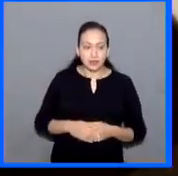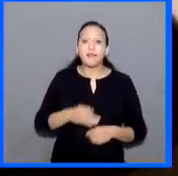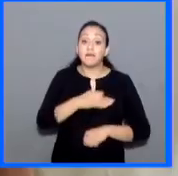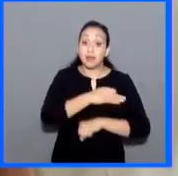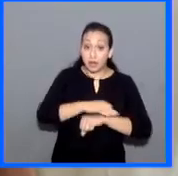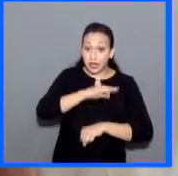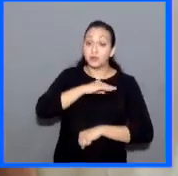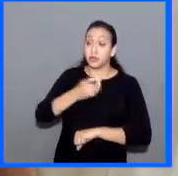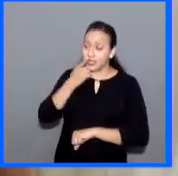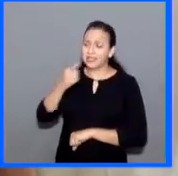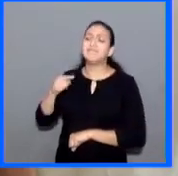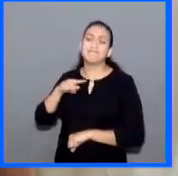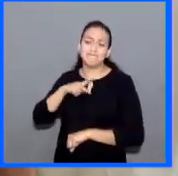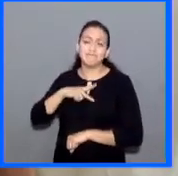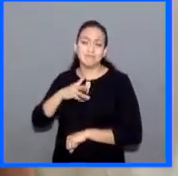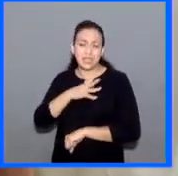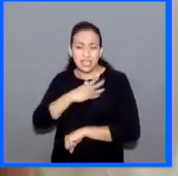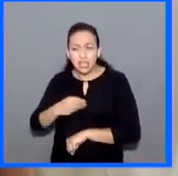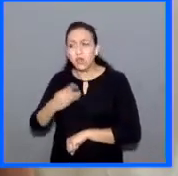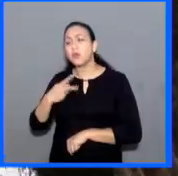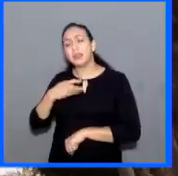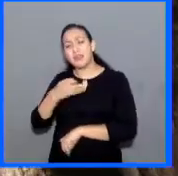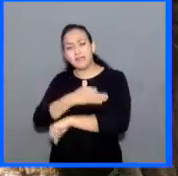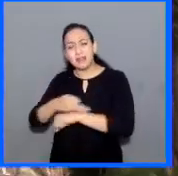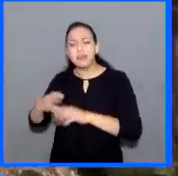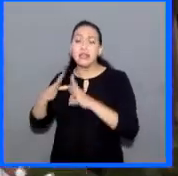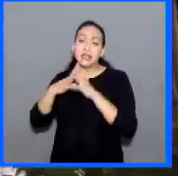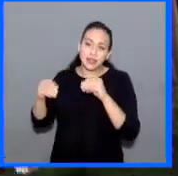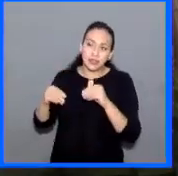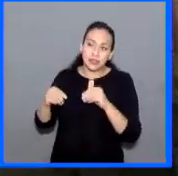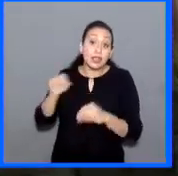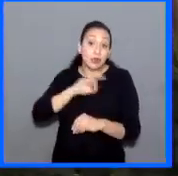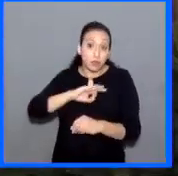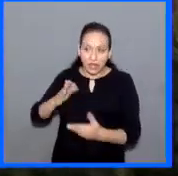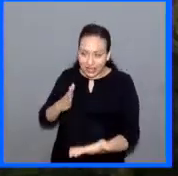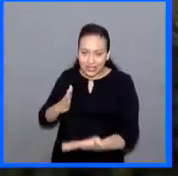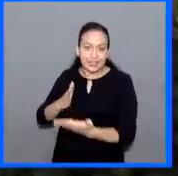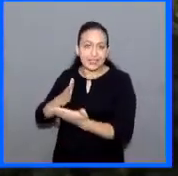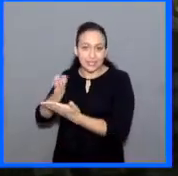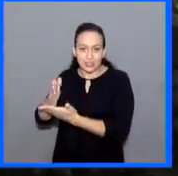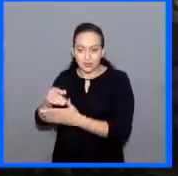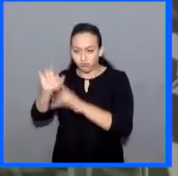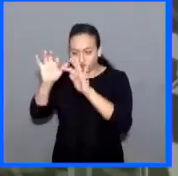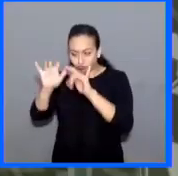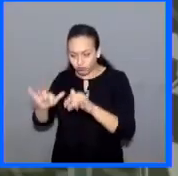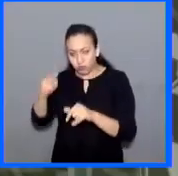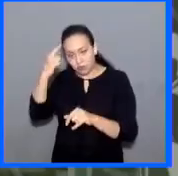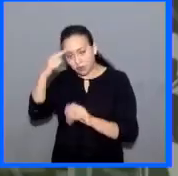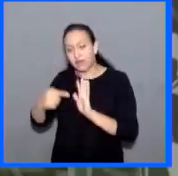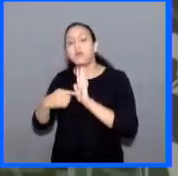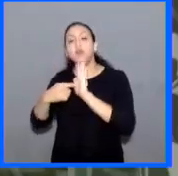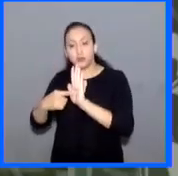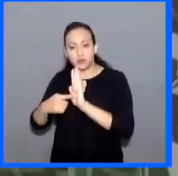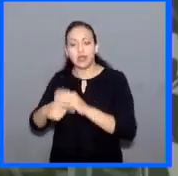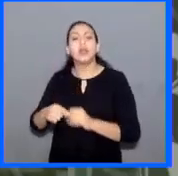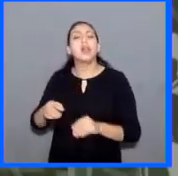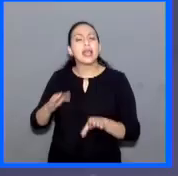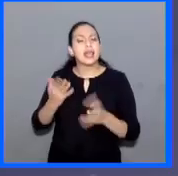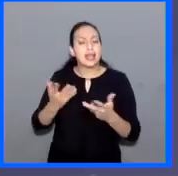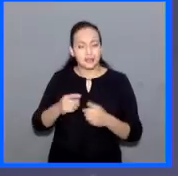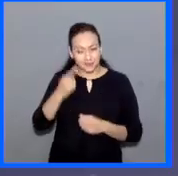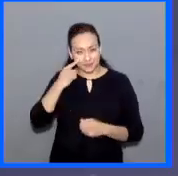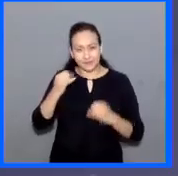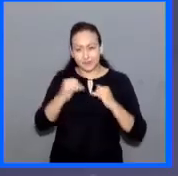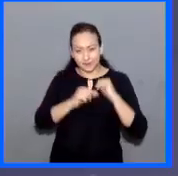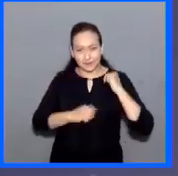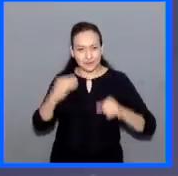de ausencia en el estado de Guerrero, el Instituto Federal de Defensoría Pública obtuvo una sentencia favorable al respecto. El